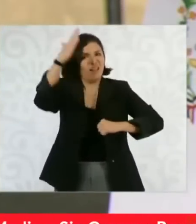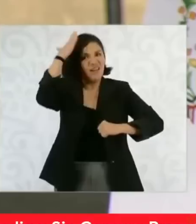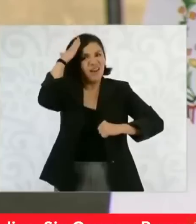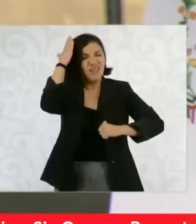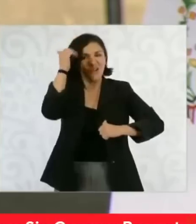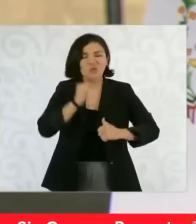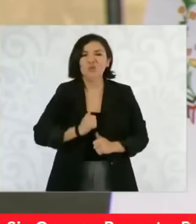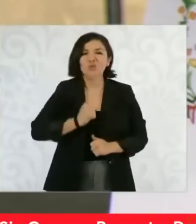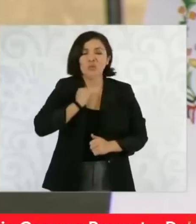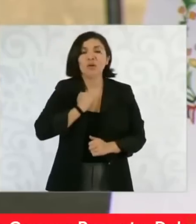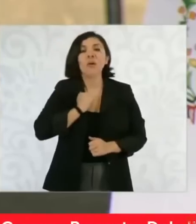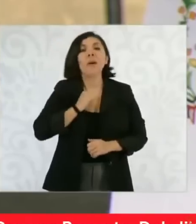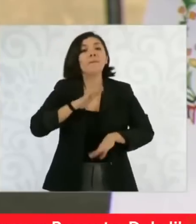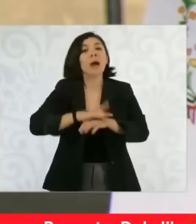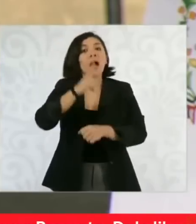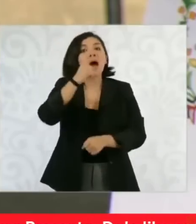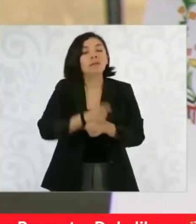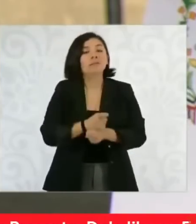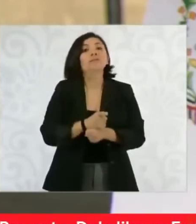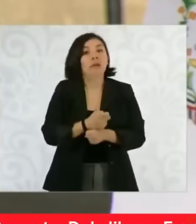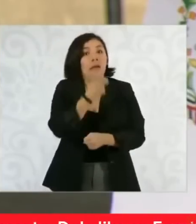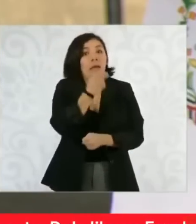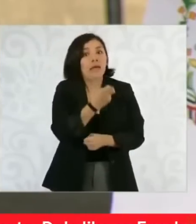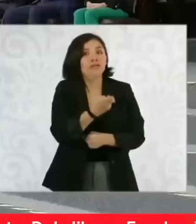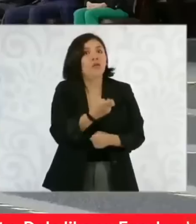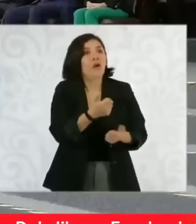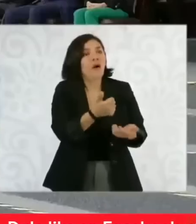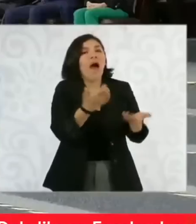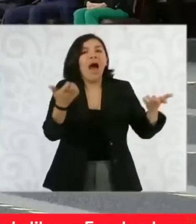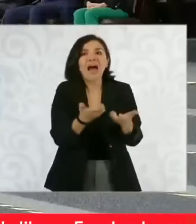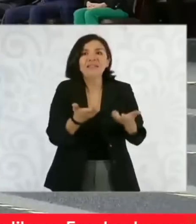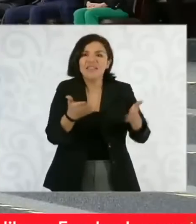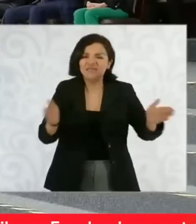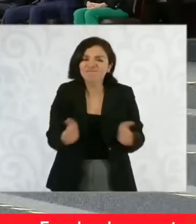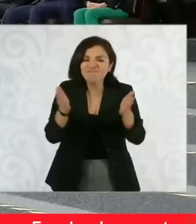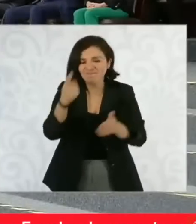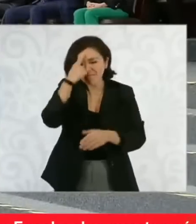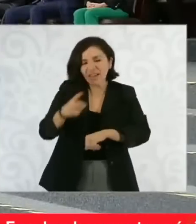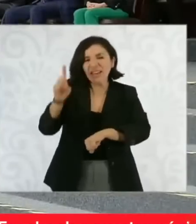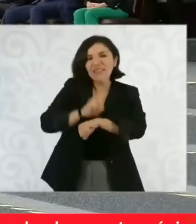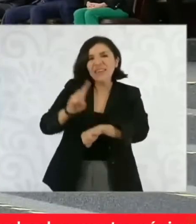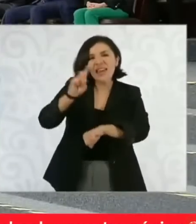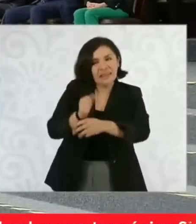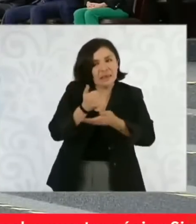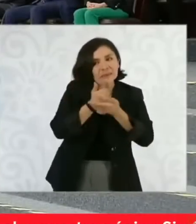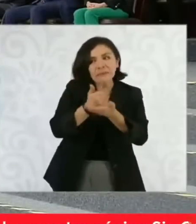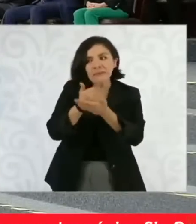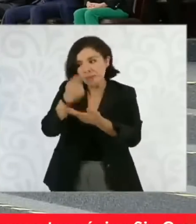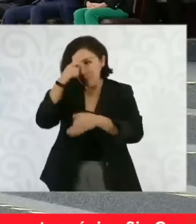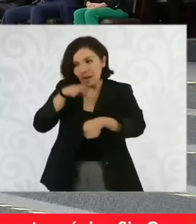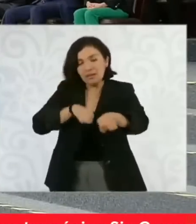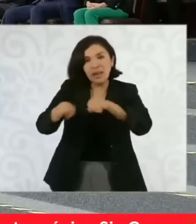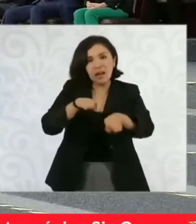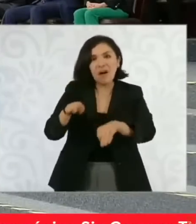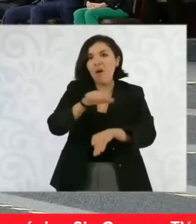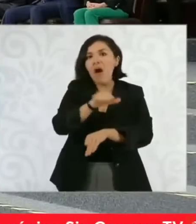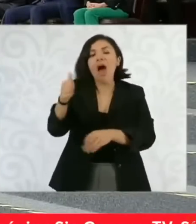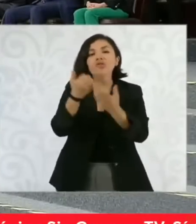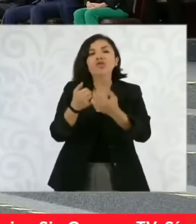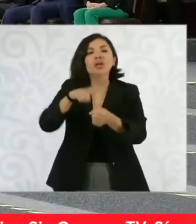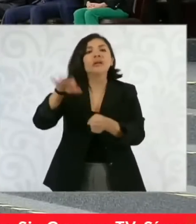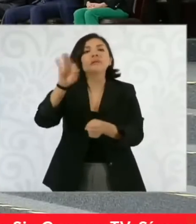suprema, principal premisa que nos mueve todos los días para servirle a la sociedad en todo tipo